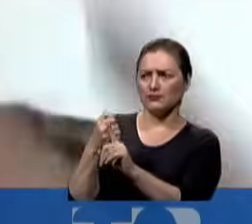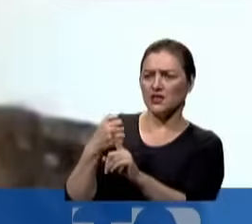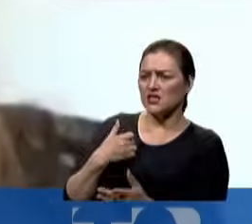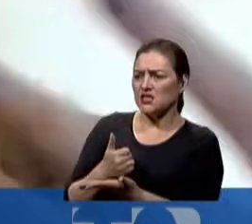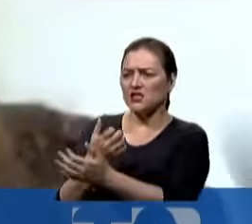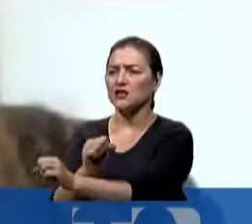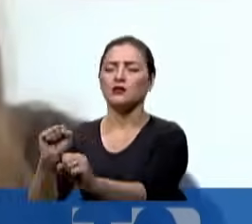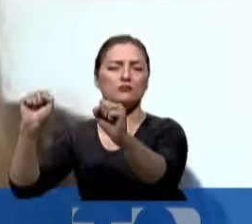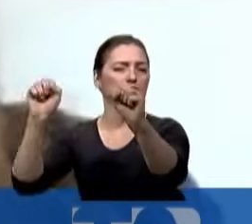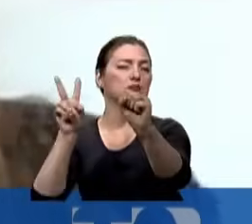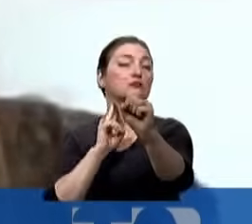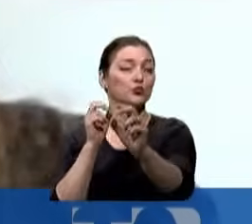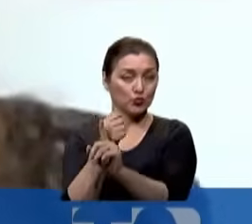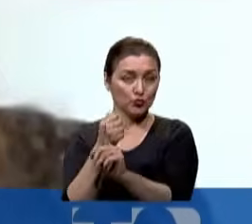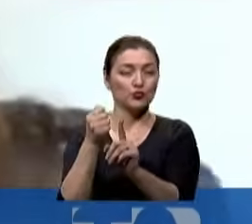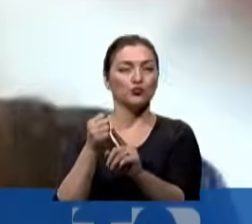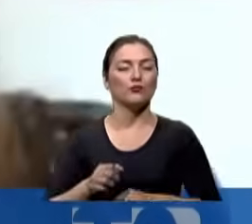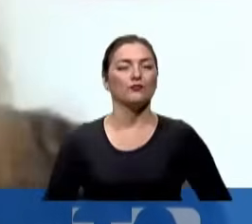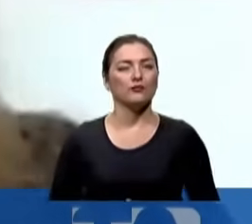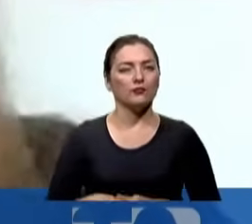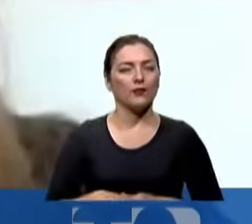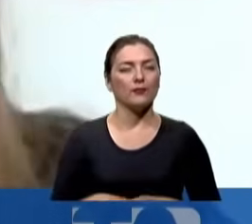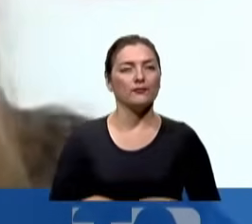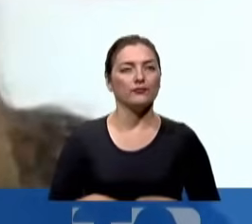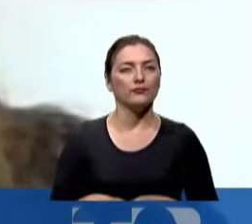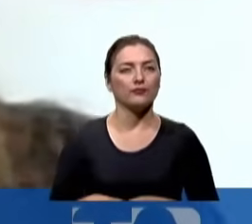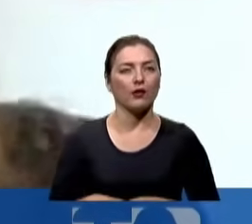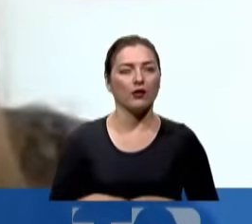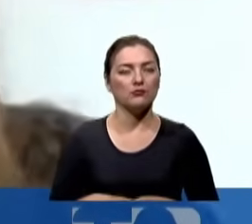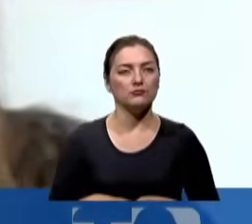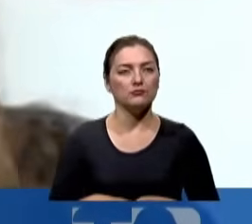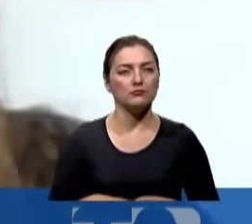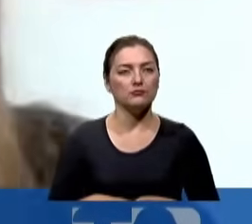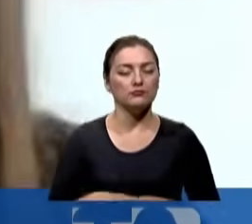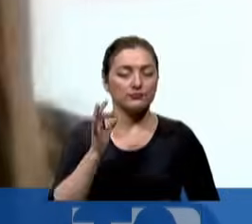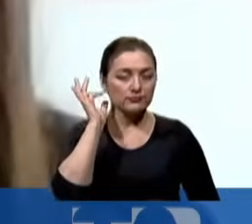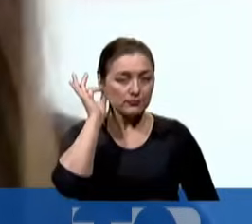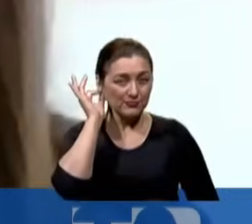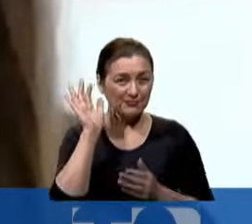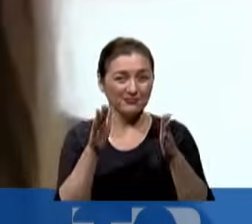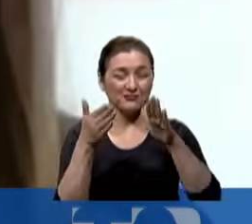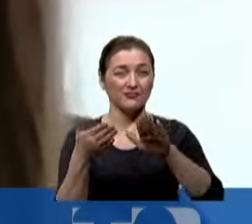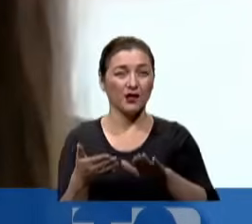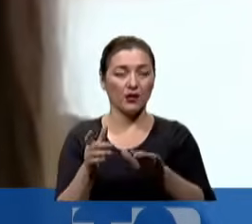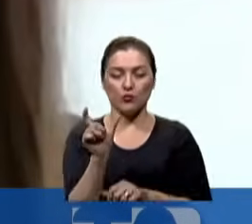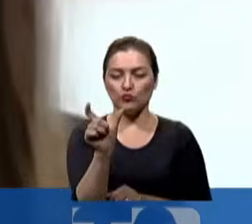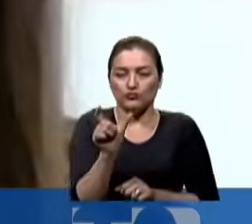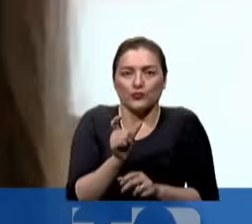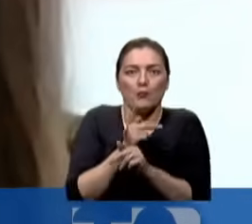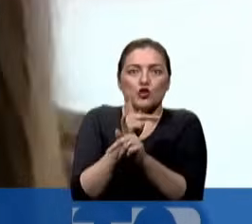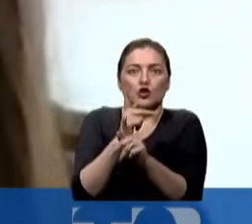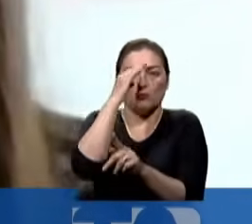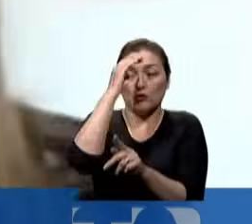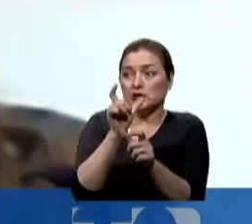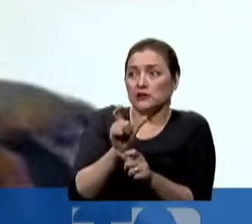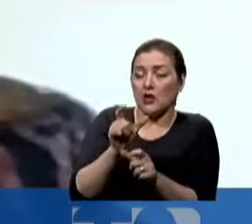auxiliar a una víctima de violencia para que no se dé una escalada de violencia. Hay muchas mujeres que han muerto con la boleta de auxilio en la